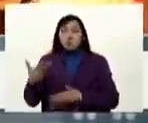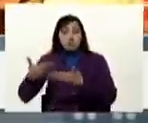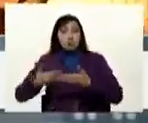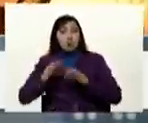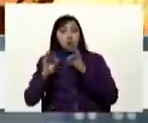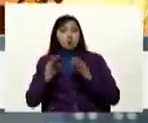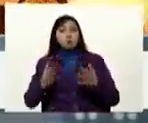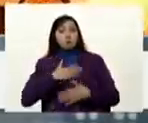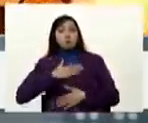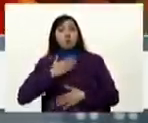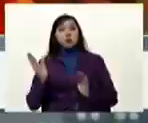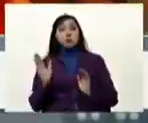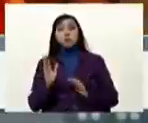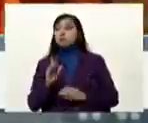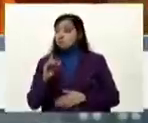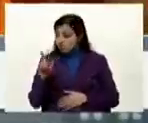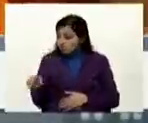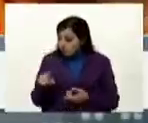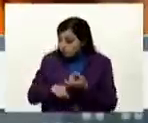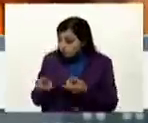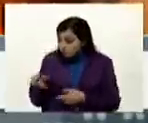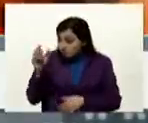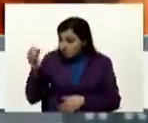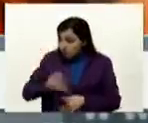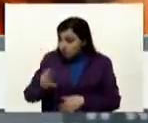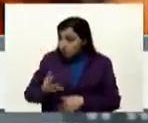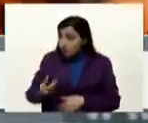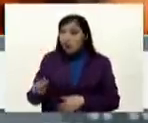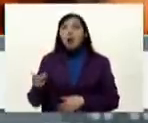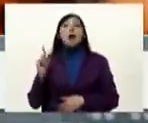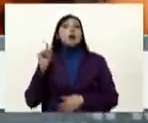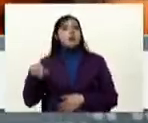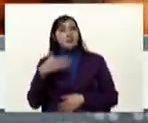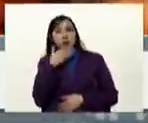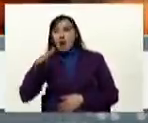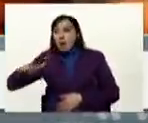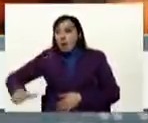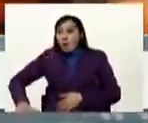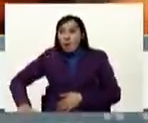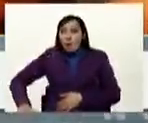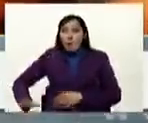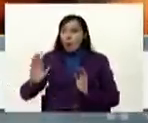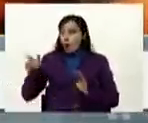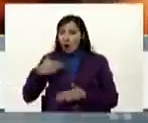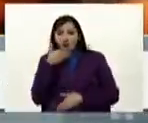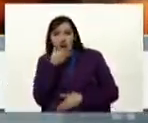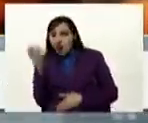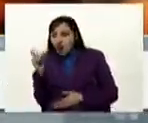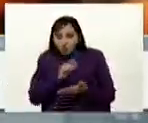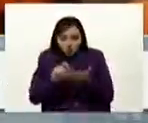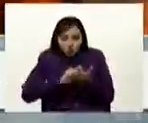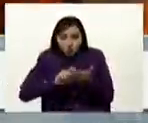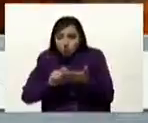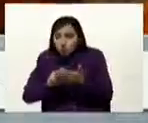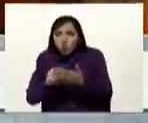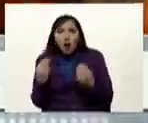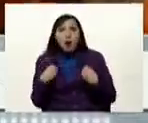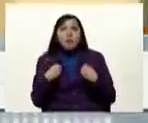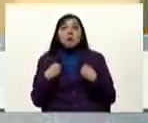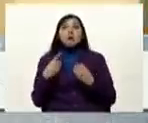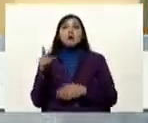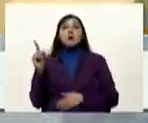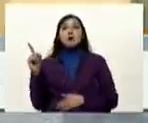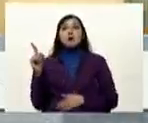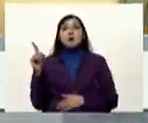el niño Jesús. ¿Verdad, Silita? Silita también le hacía su carta al niño Jesús cuando estaba chiquita y vivía por allá por